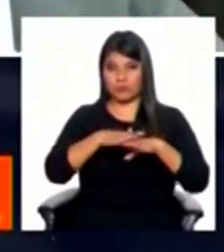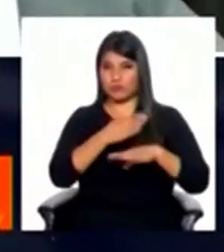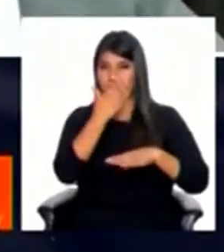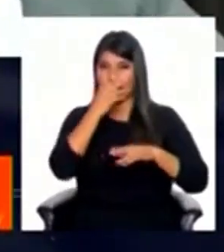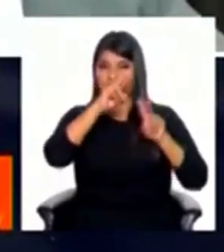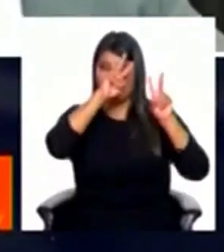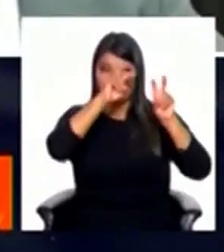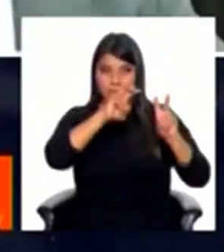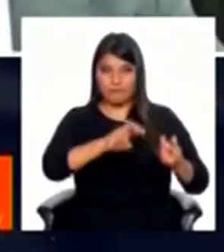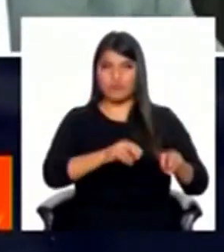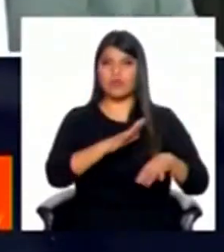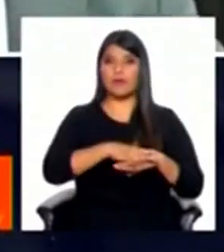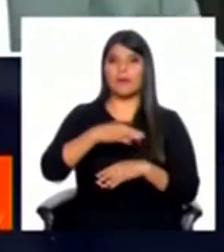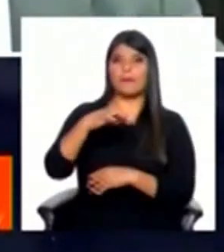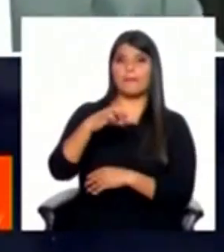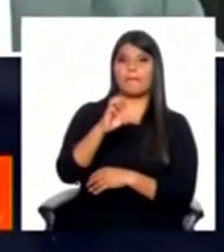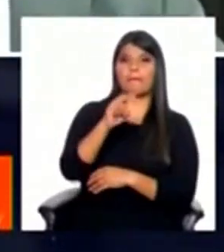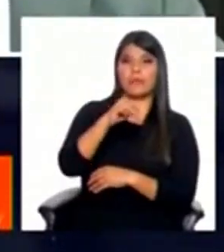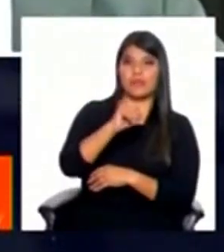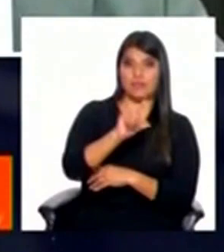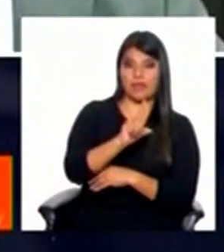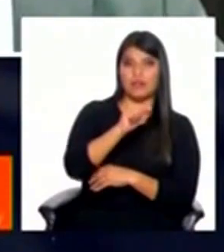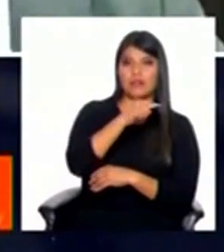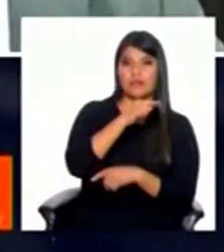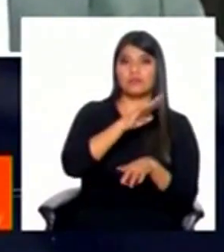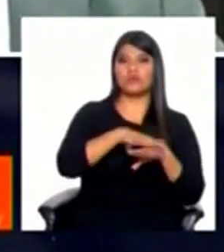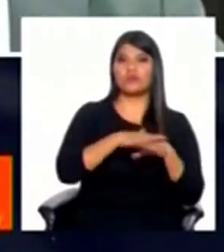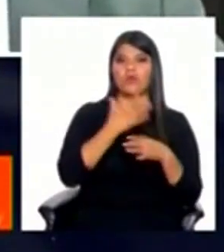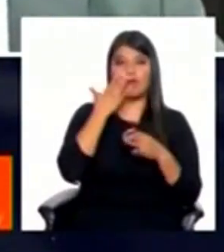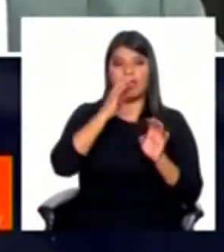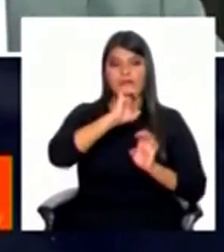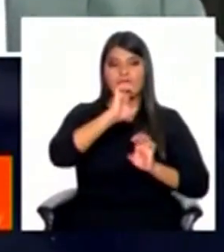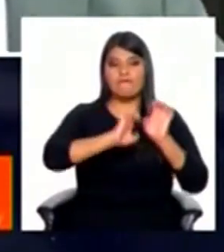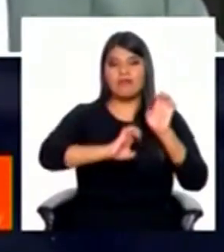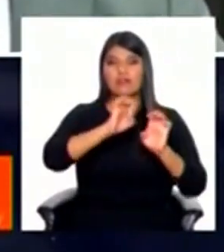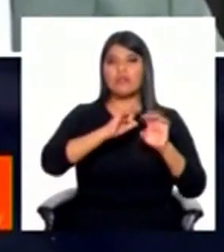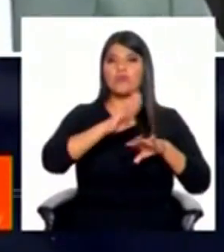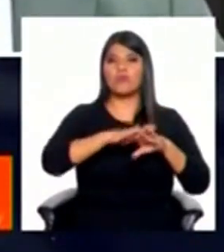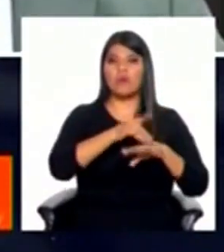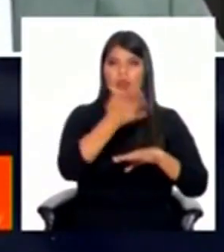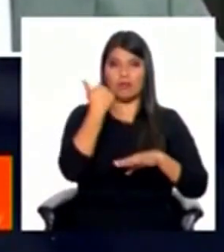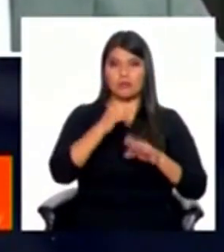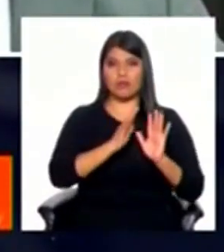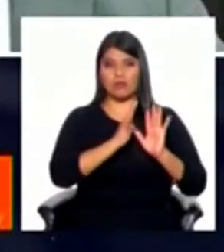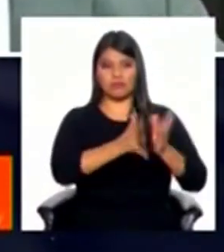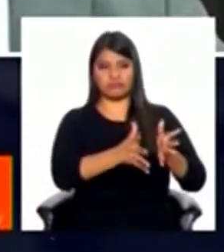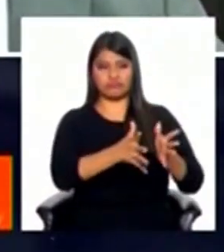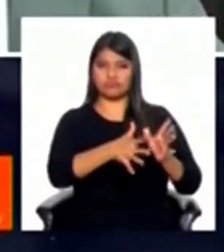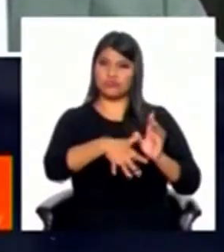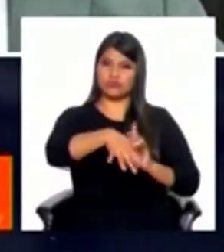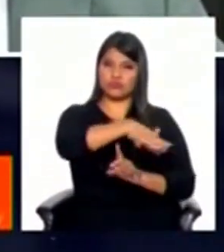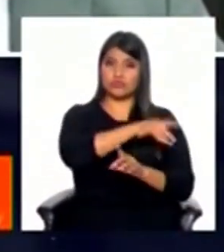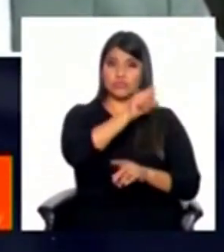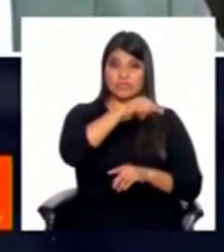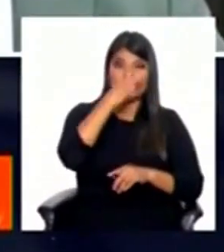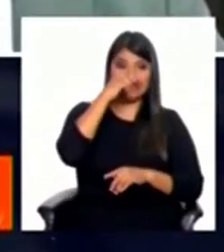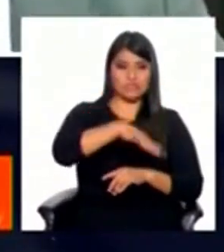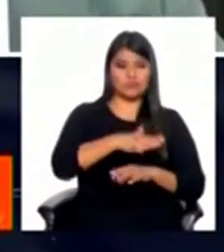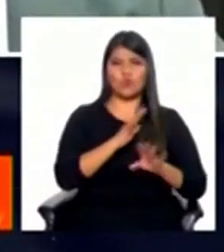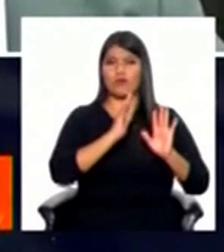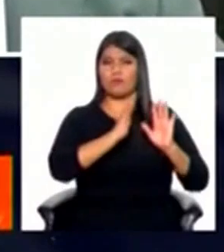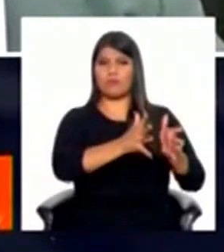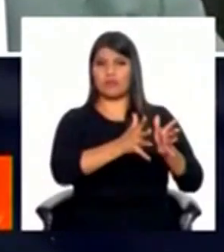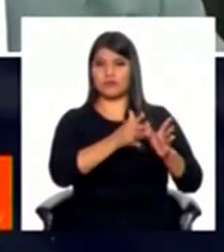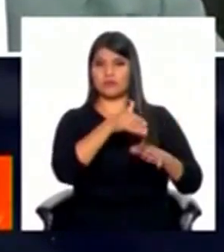investigar las lesiones que se puedan haber generado, tendríamos que evaluar la situación de desprotección en que podría encontrarse esta menor de edad.